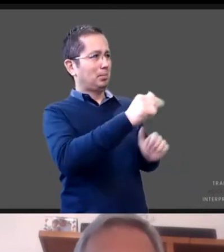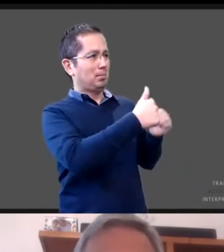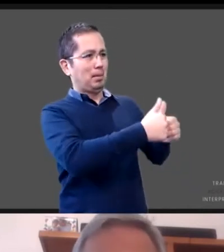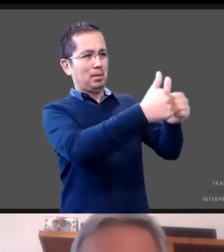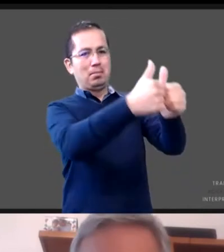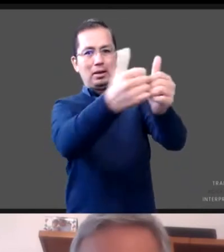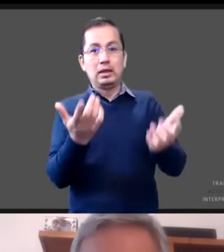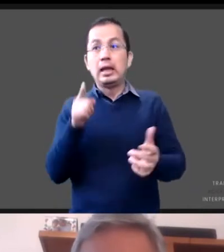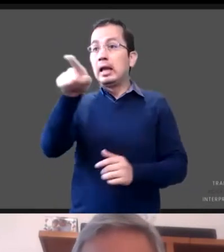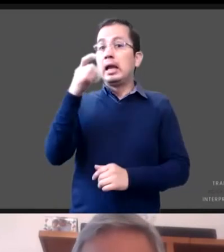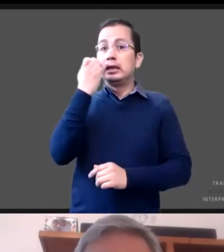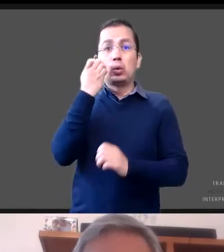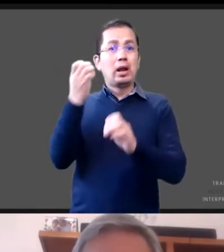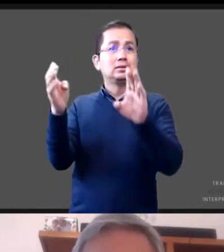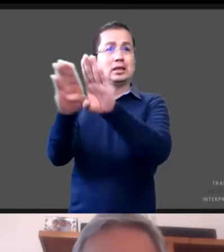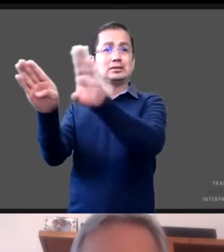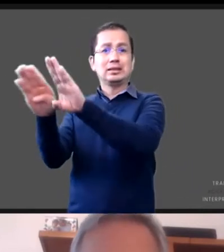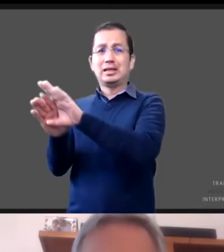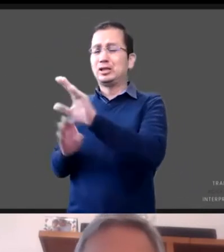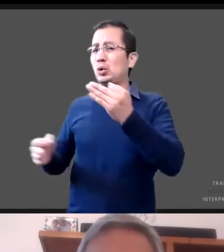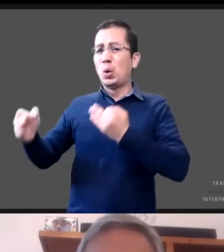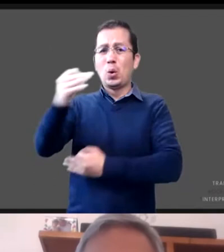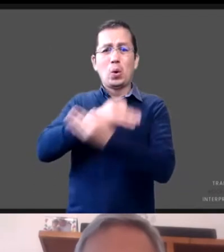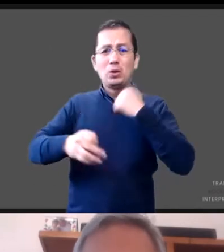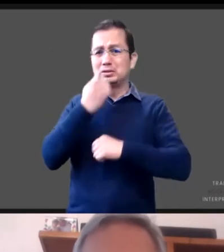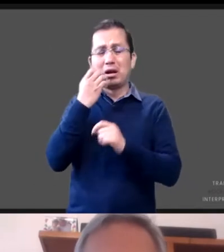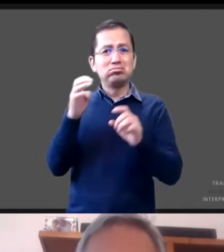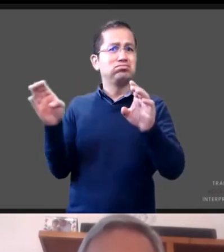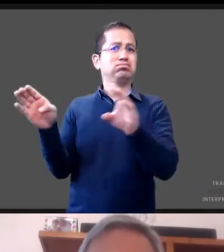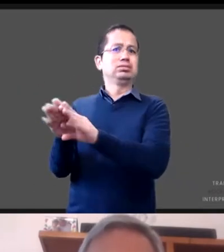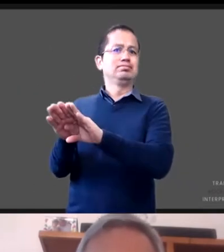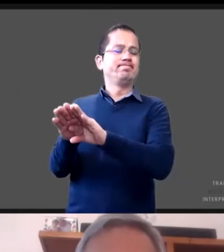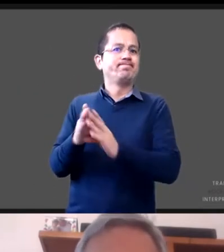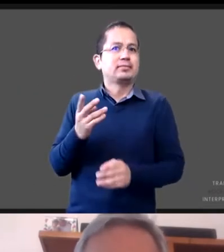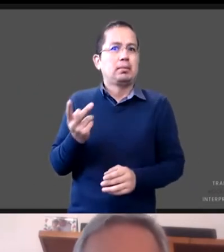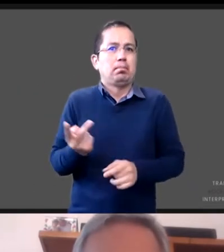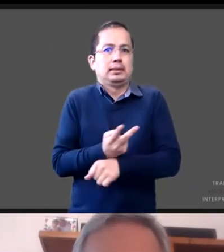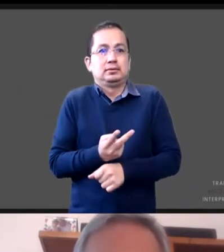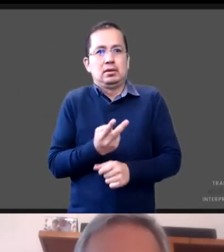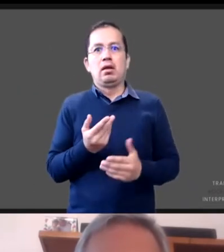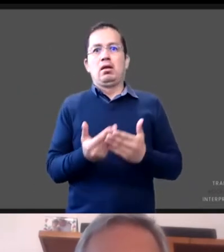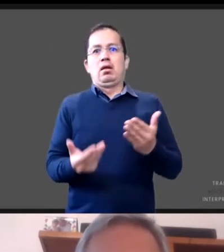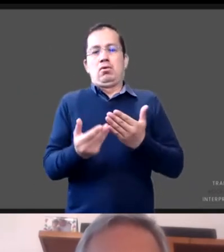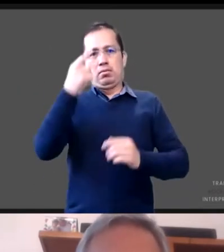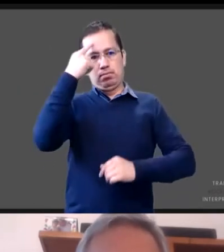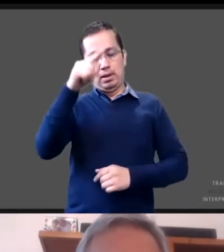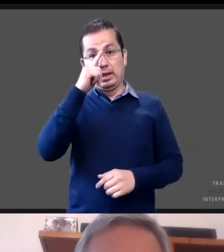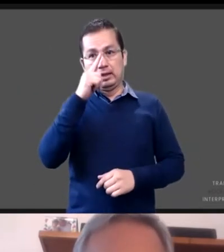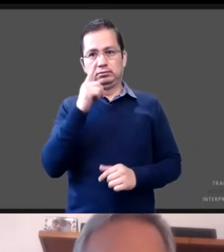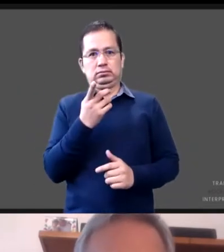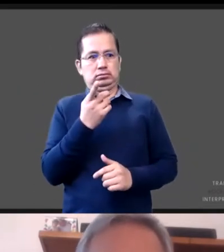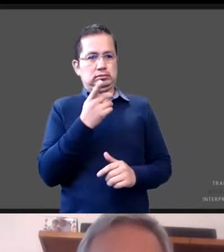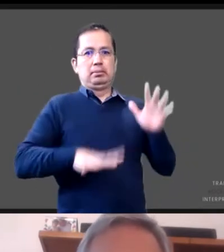cerraron en todos los niveles. Y esta situación obligó a que capacidades que no estaban instaladas